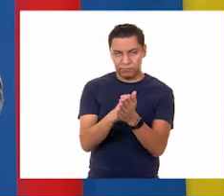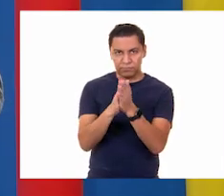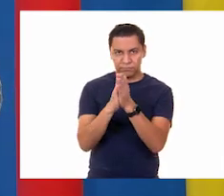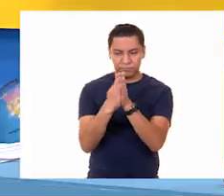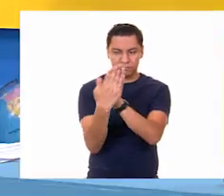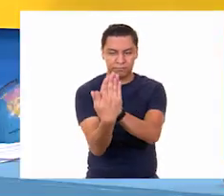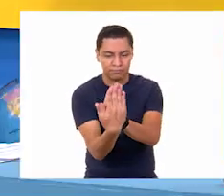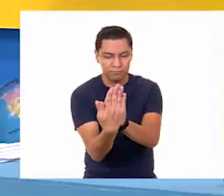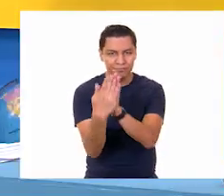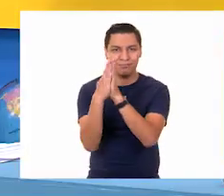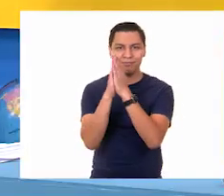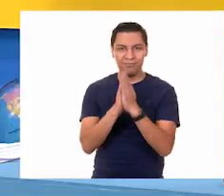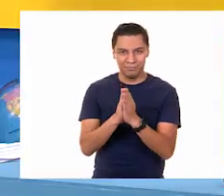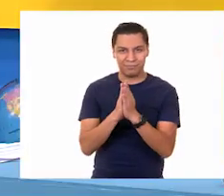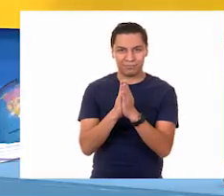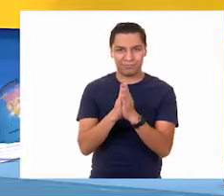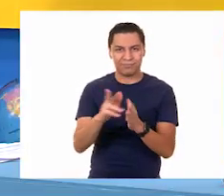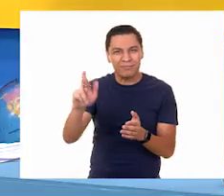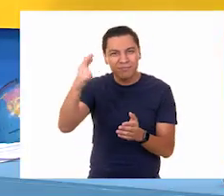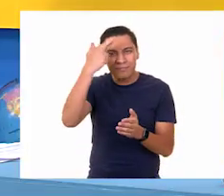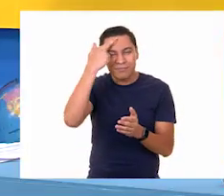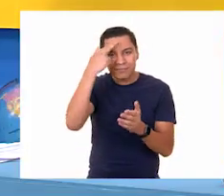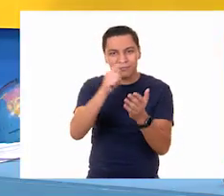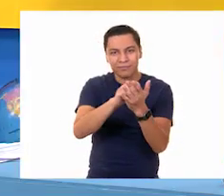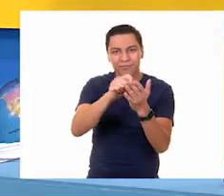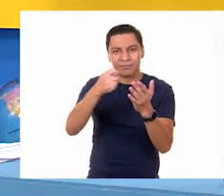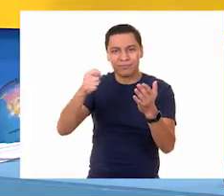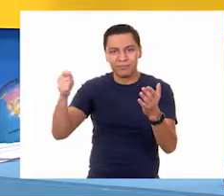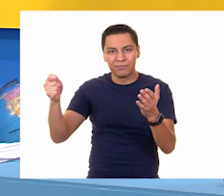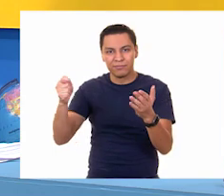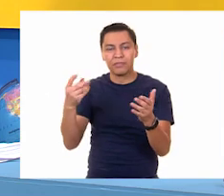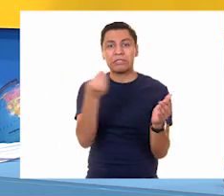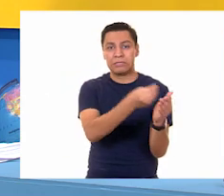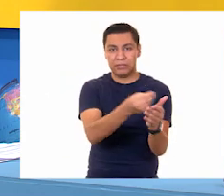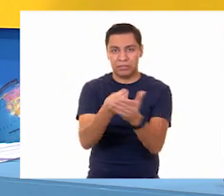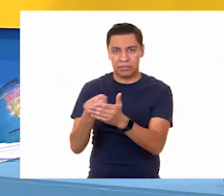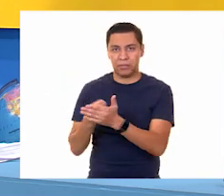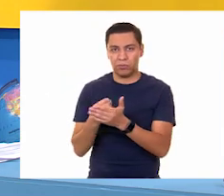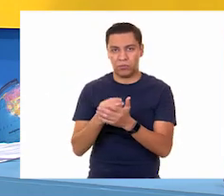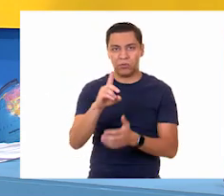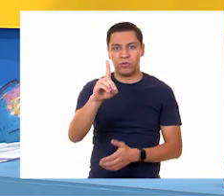subtema. Recuerden que los trípticos que revisamos tenían 3 tipos de datos.